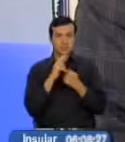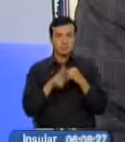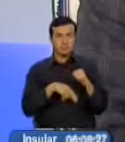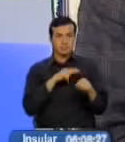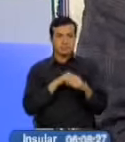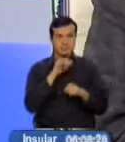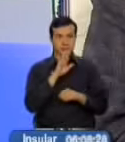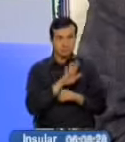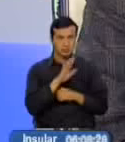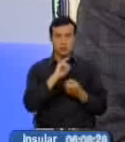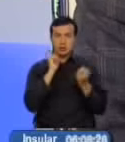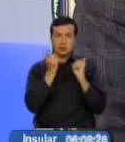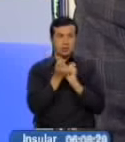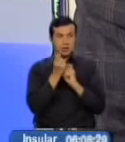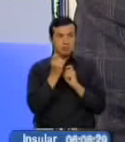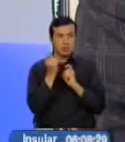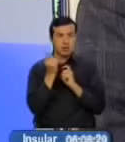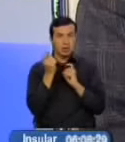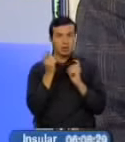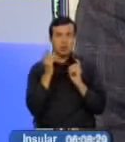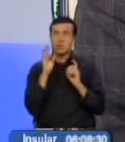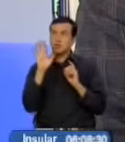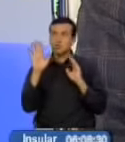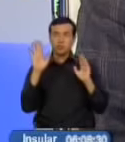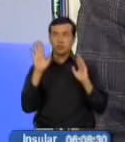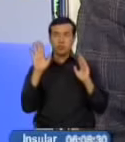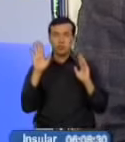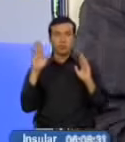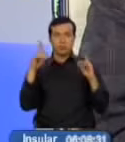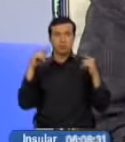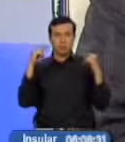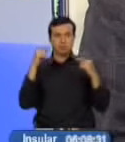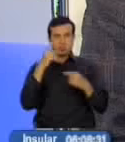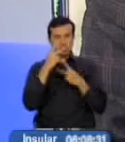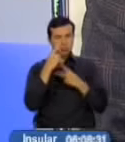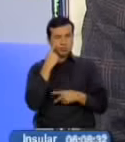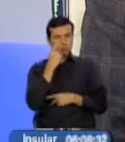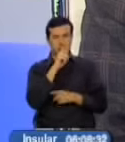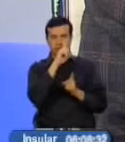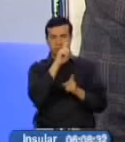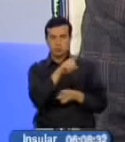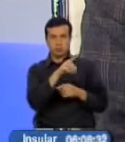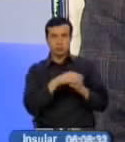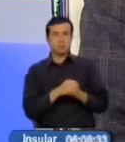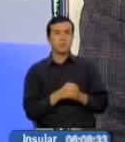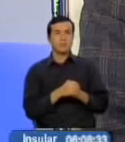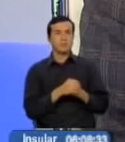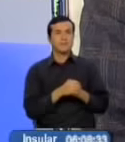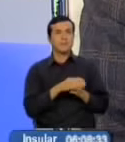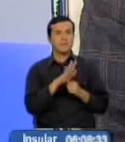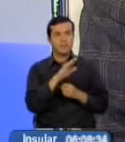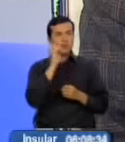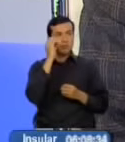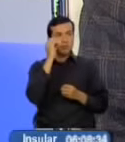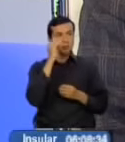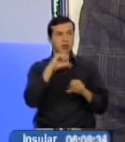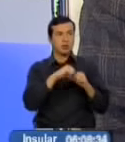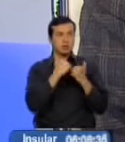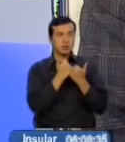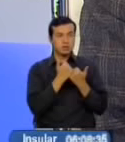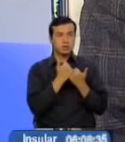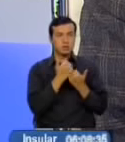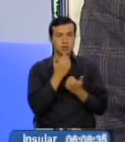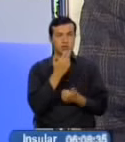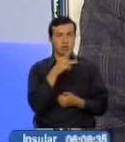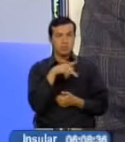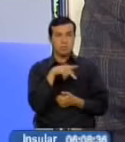Nacional Legislativa para cambiar esa correlación de fuerza. Y creo que ya usted prevé mi pregunta. Dentro de ese enfoque a la Asamblea, María